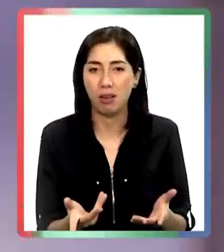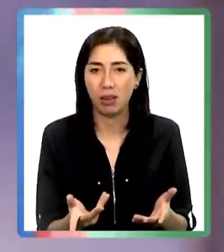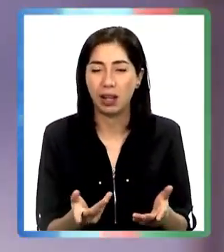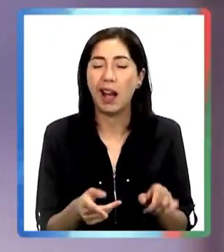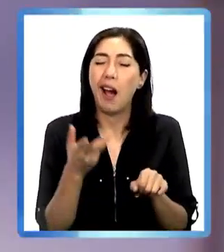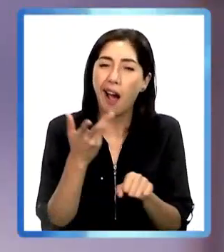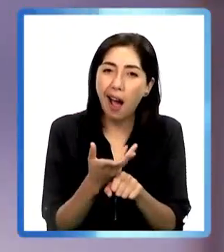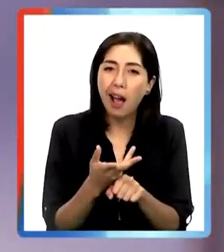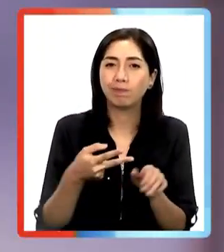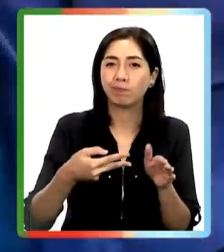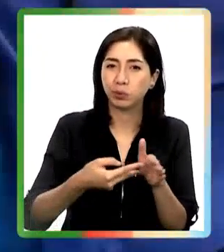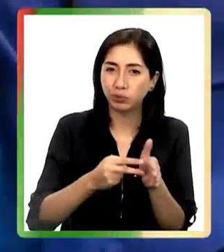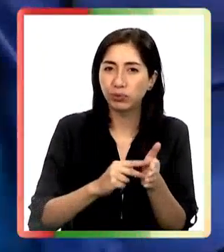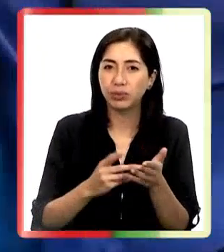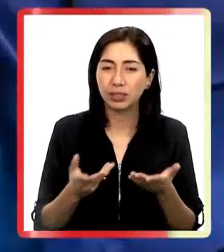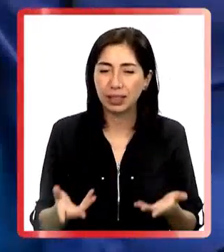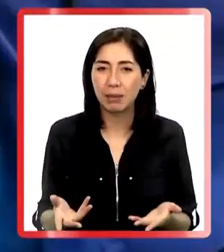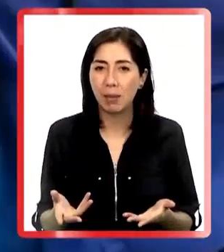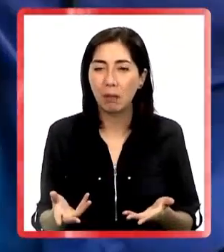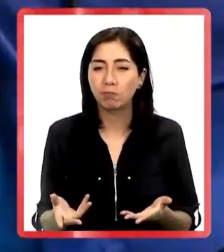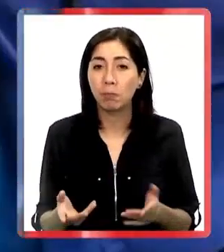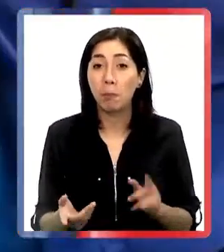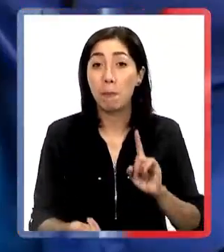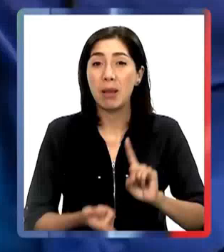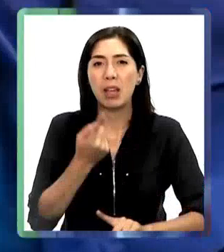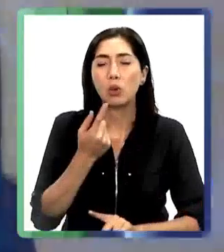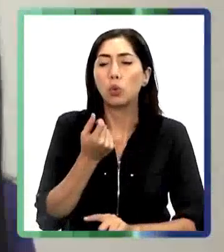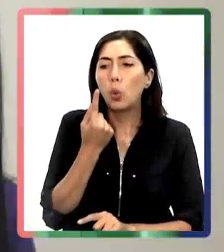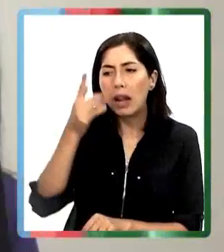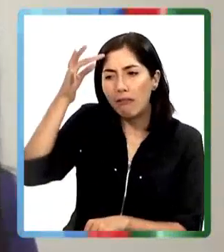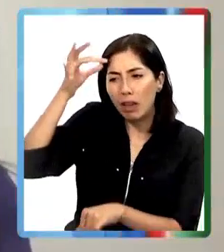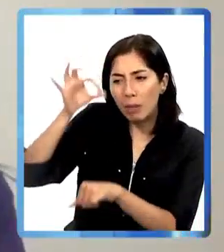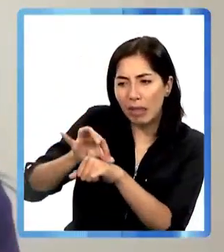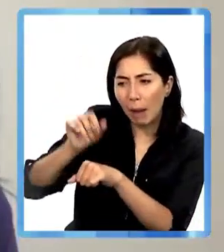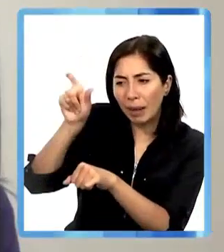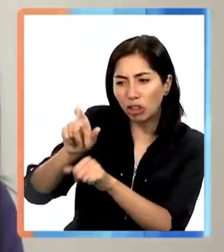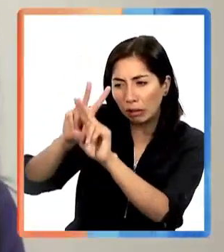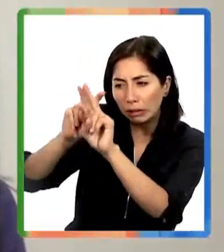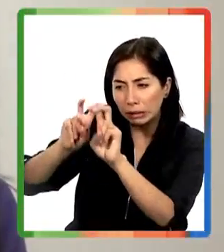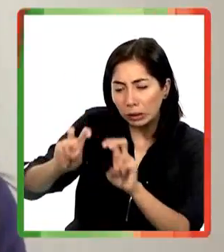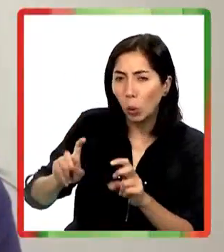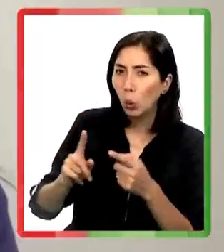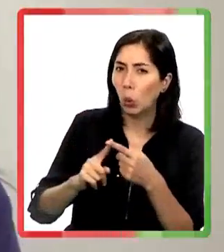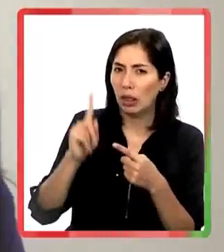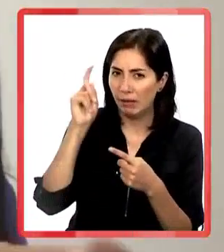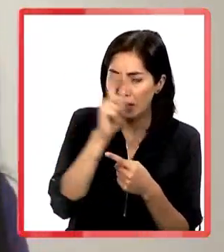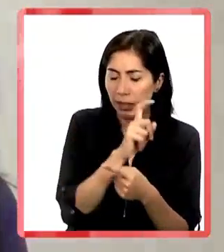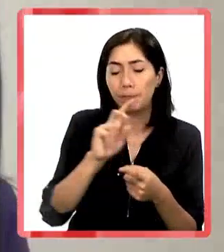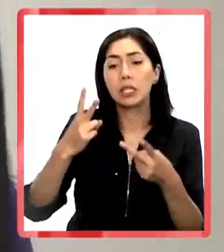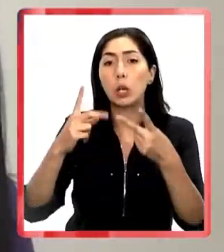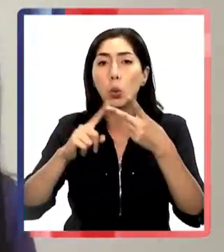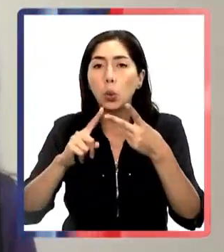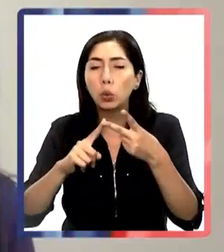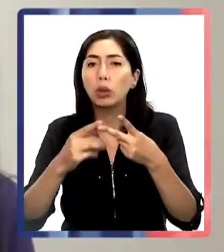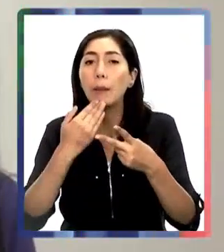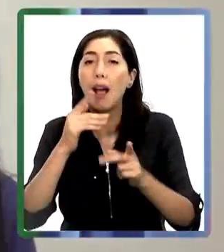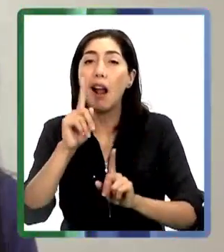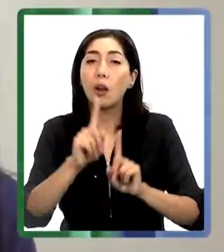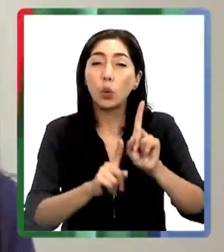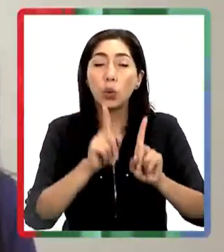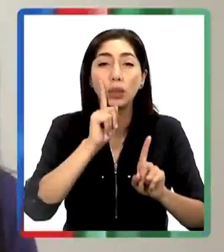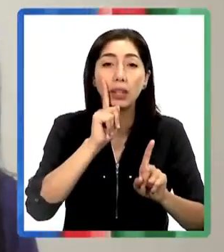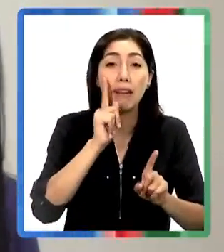tenemos dificultades, primero, identificar cuáles son esas enfermedades, la cobertura, algunas ingresan a estos fondos